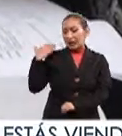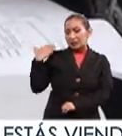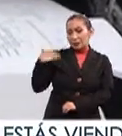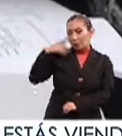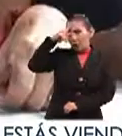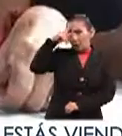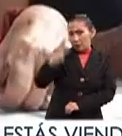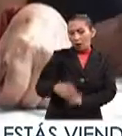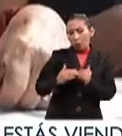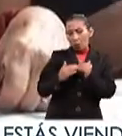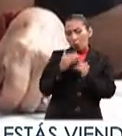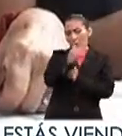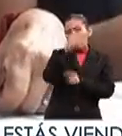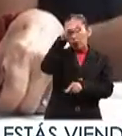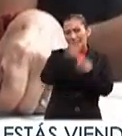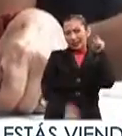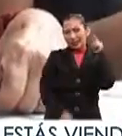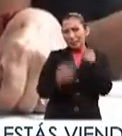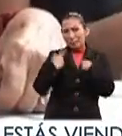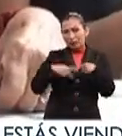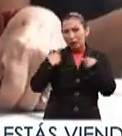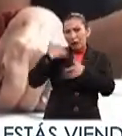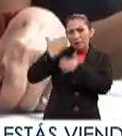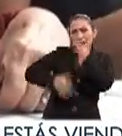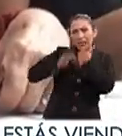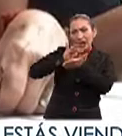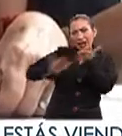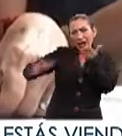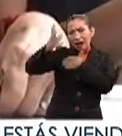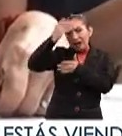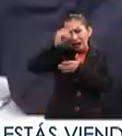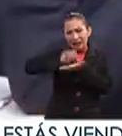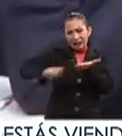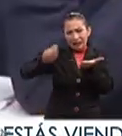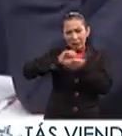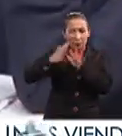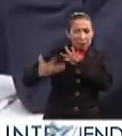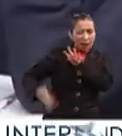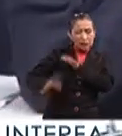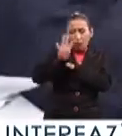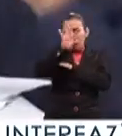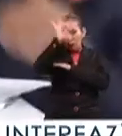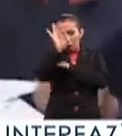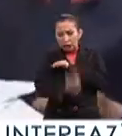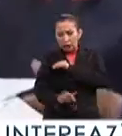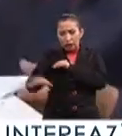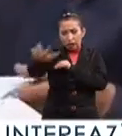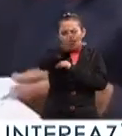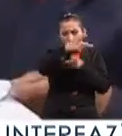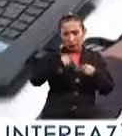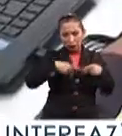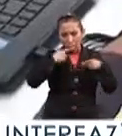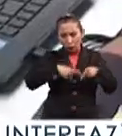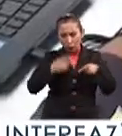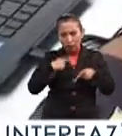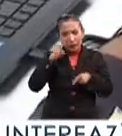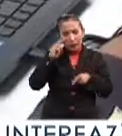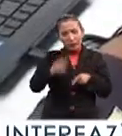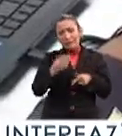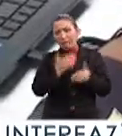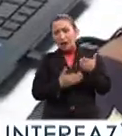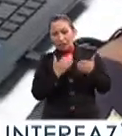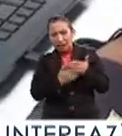Recientemente, México avanzó en el abatimiento del rezago educativo al tener una tasa cercana al 4% de la población en condición